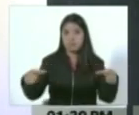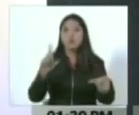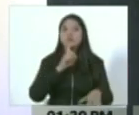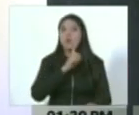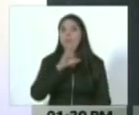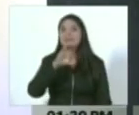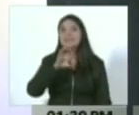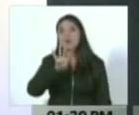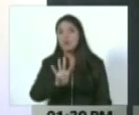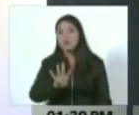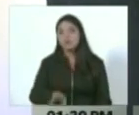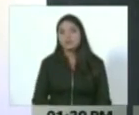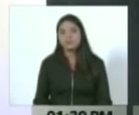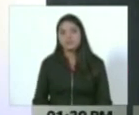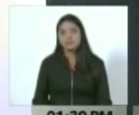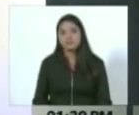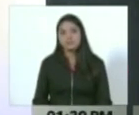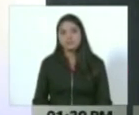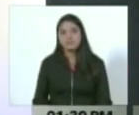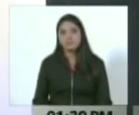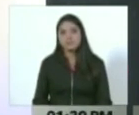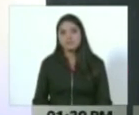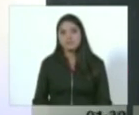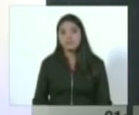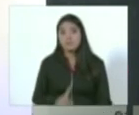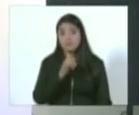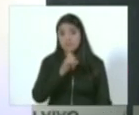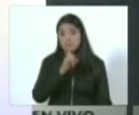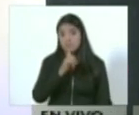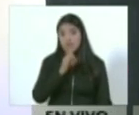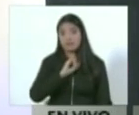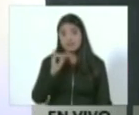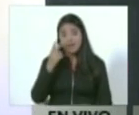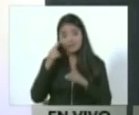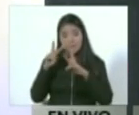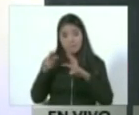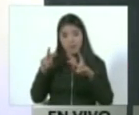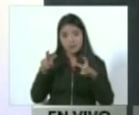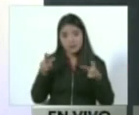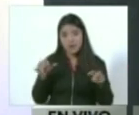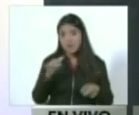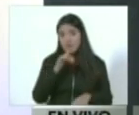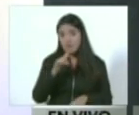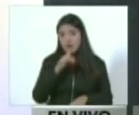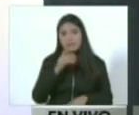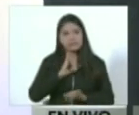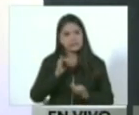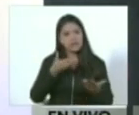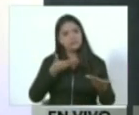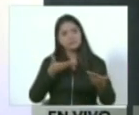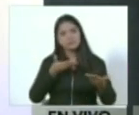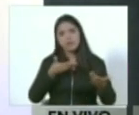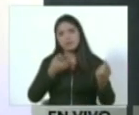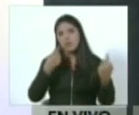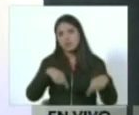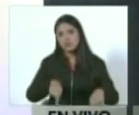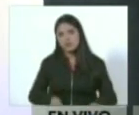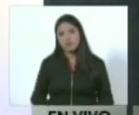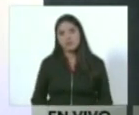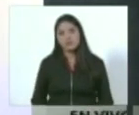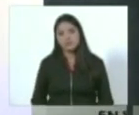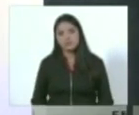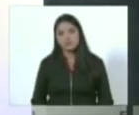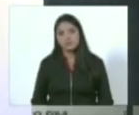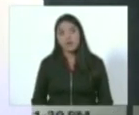rastro, los cuales, de acuerdo a informaciones que se investigan, fueron negociados